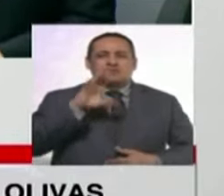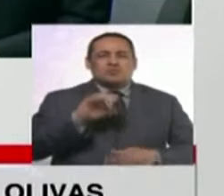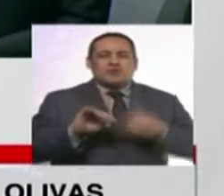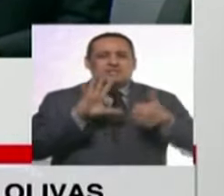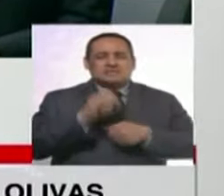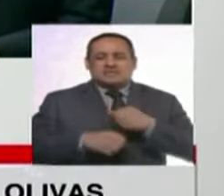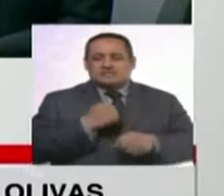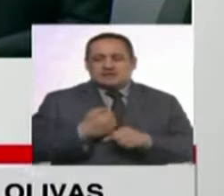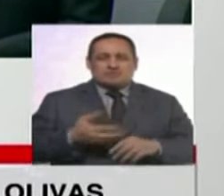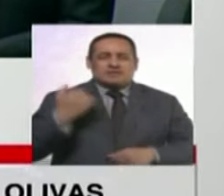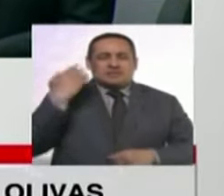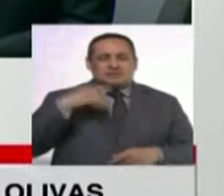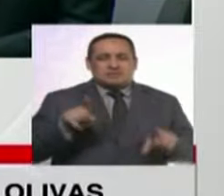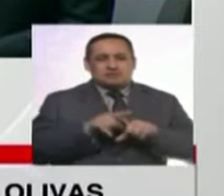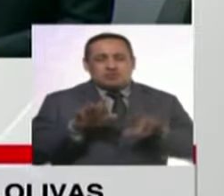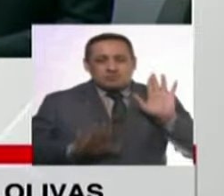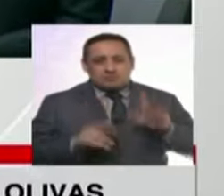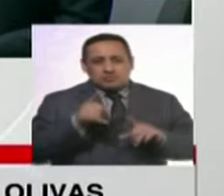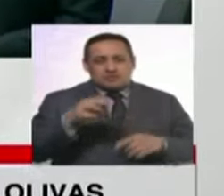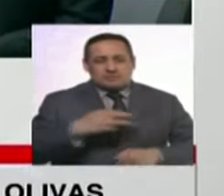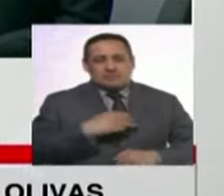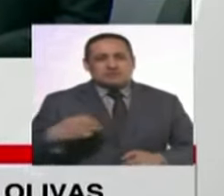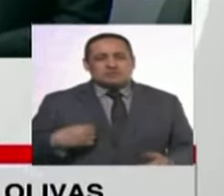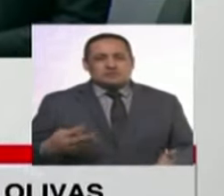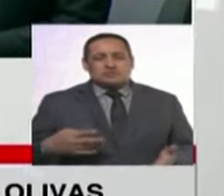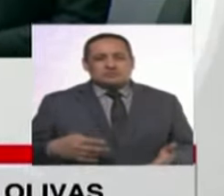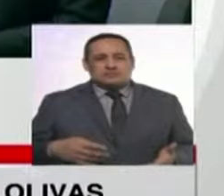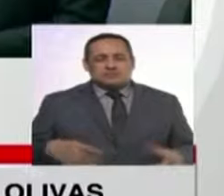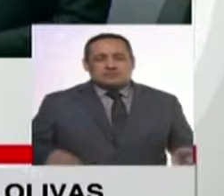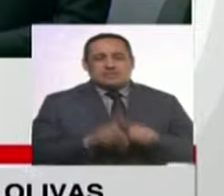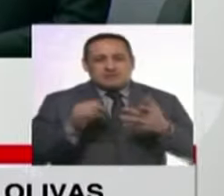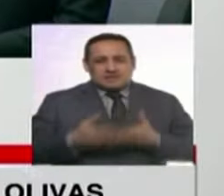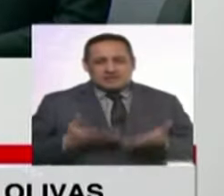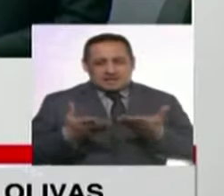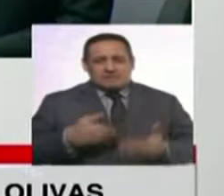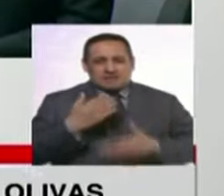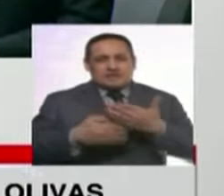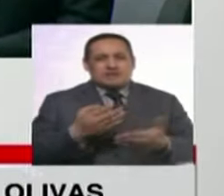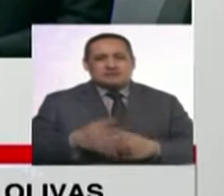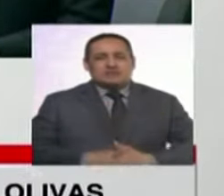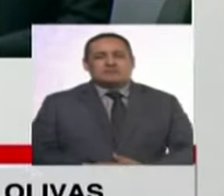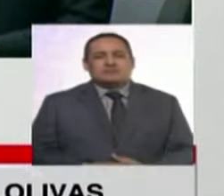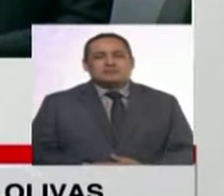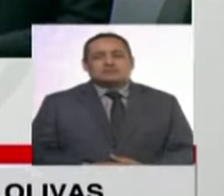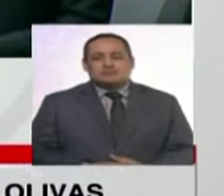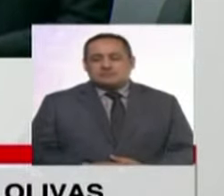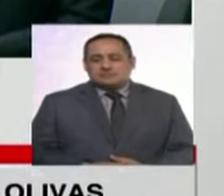años y entonces comprometidos hacia un ministro y hay que darle para adelante